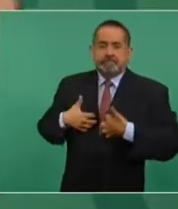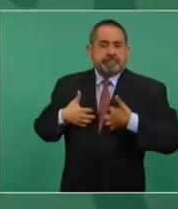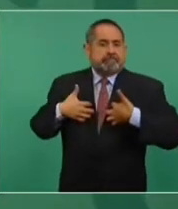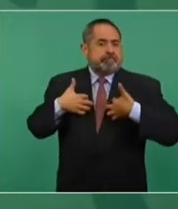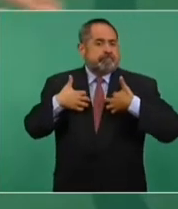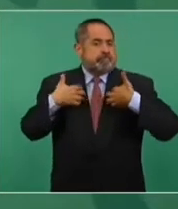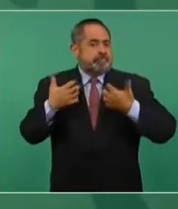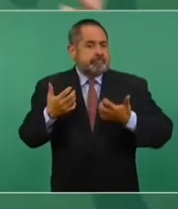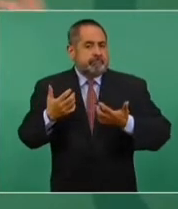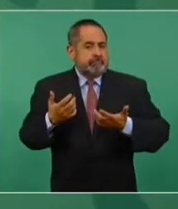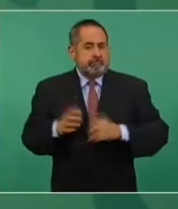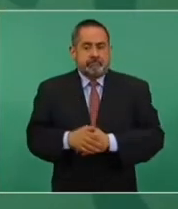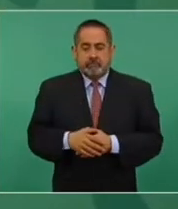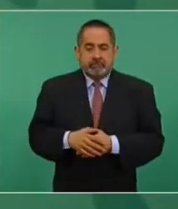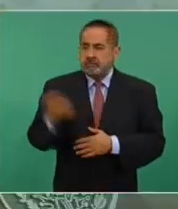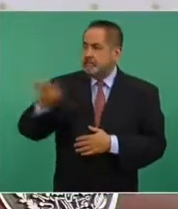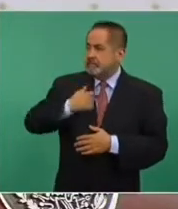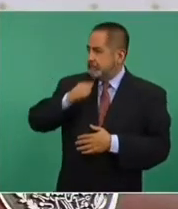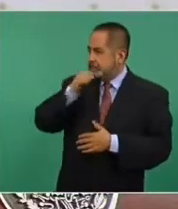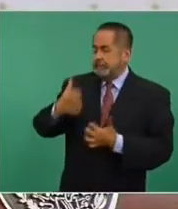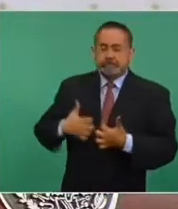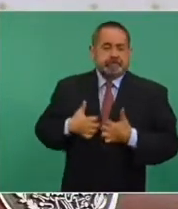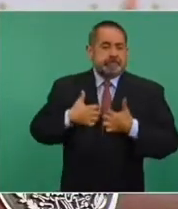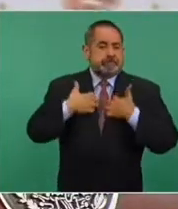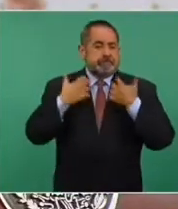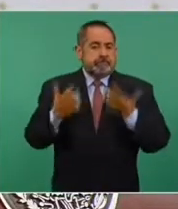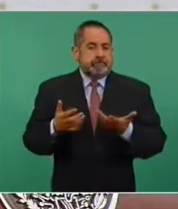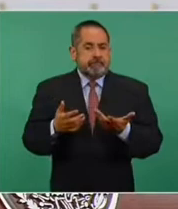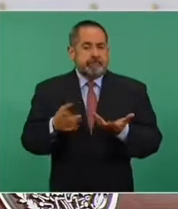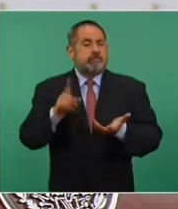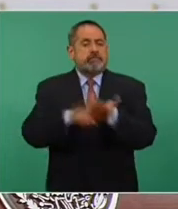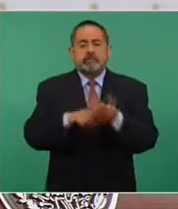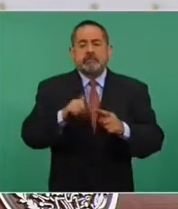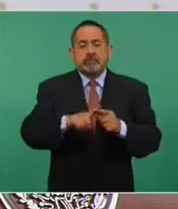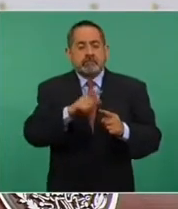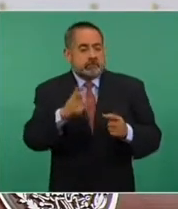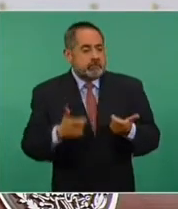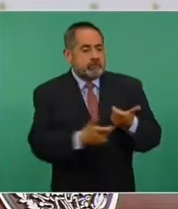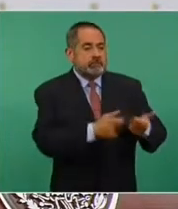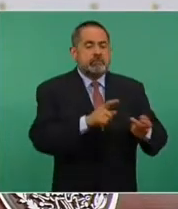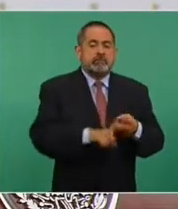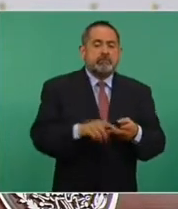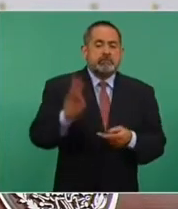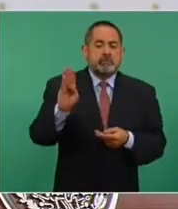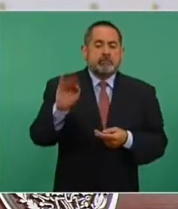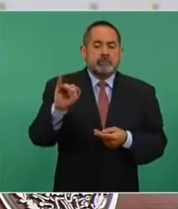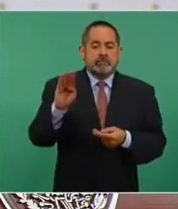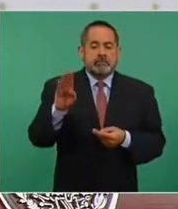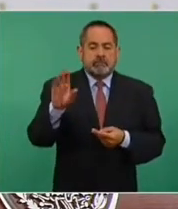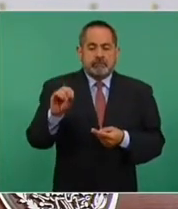Ahora ya no vive del gobierno, está recibiendo dinero de Bimbo,